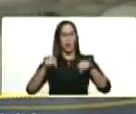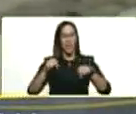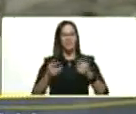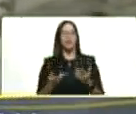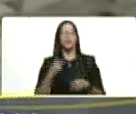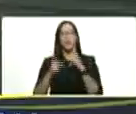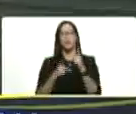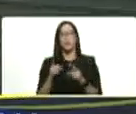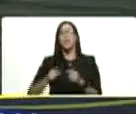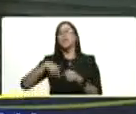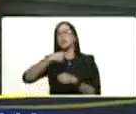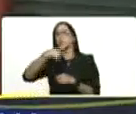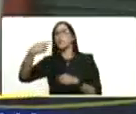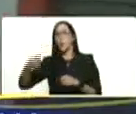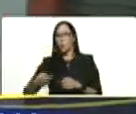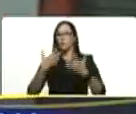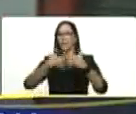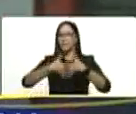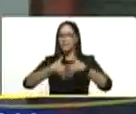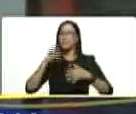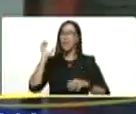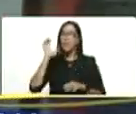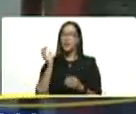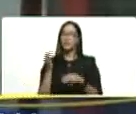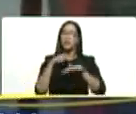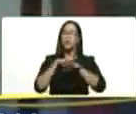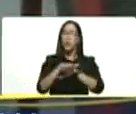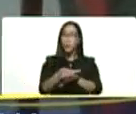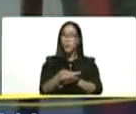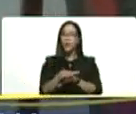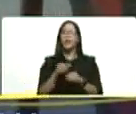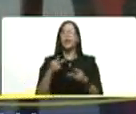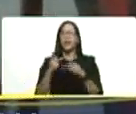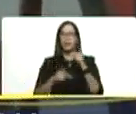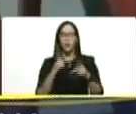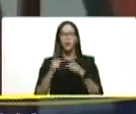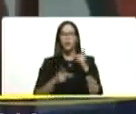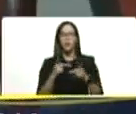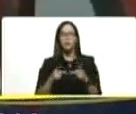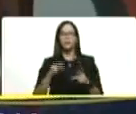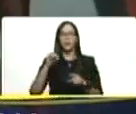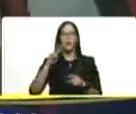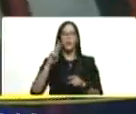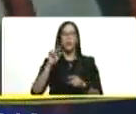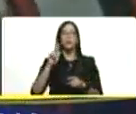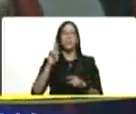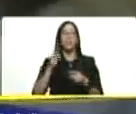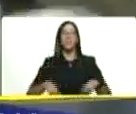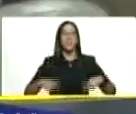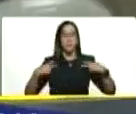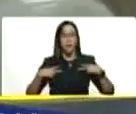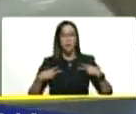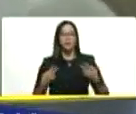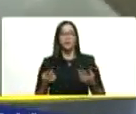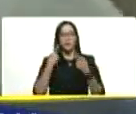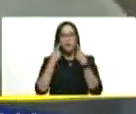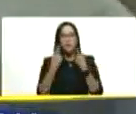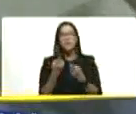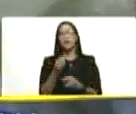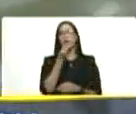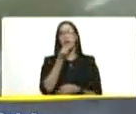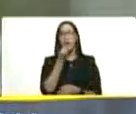y otras plantas del país, incorporar estos productos de NutriVida que tienen que ver con la